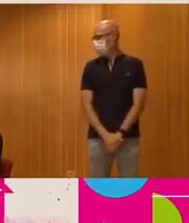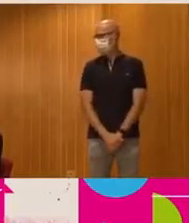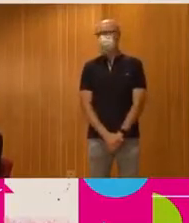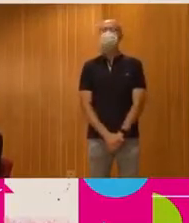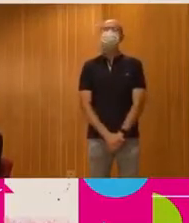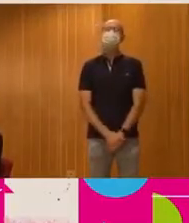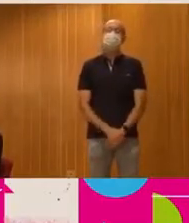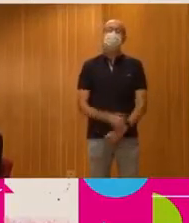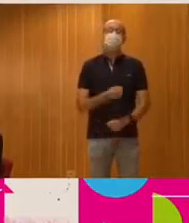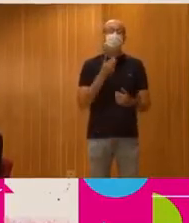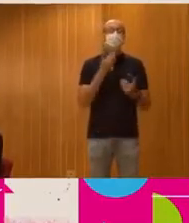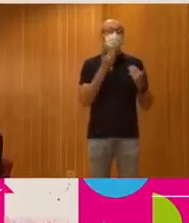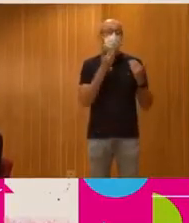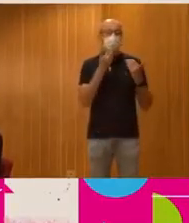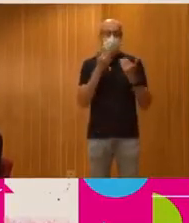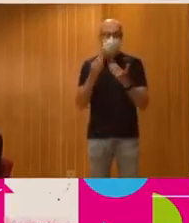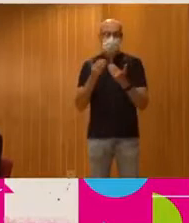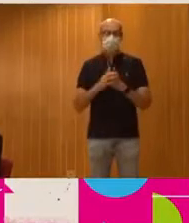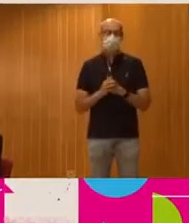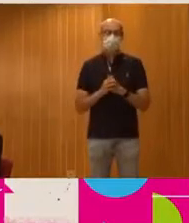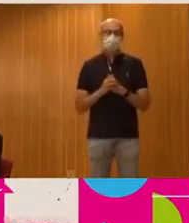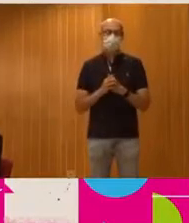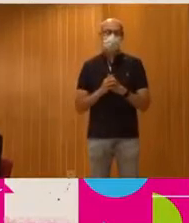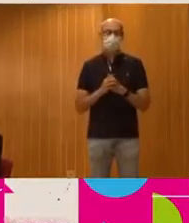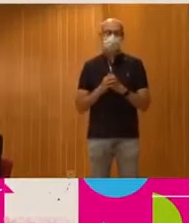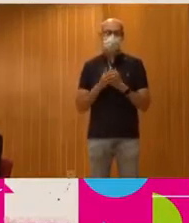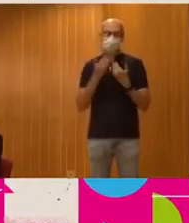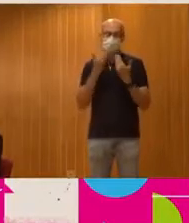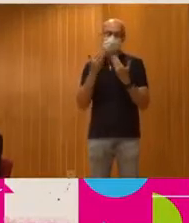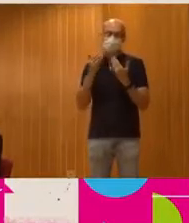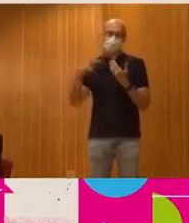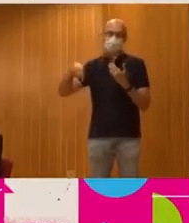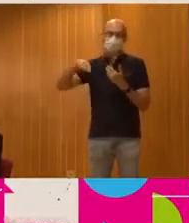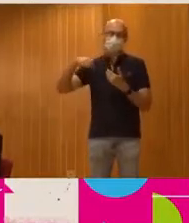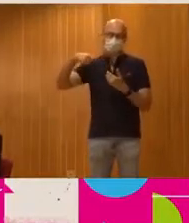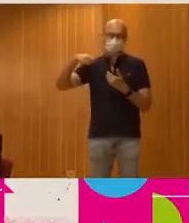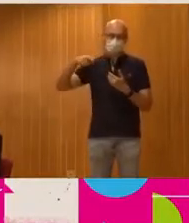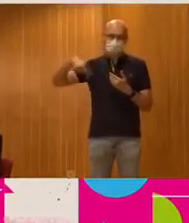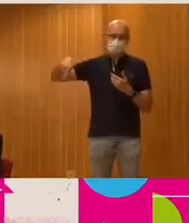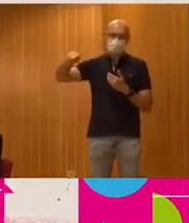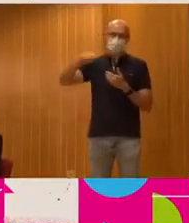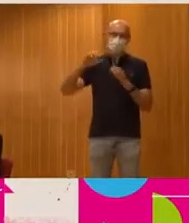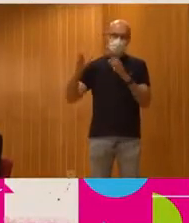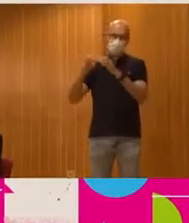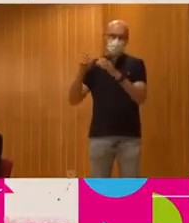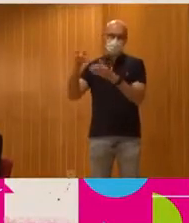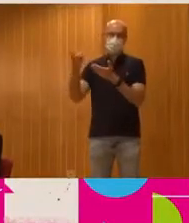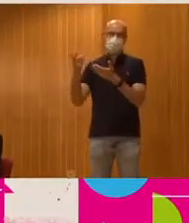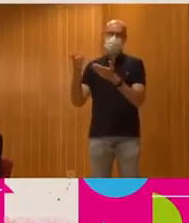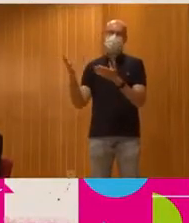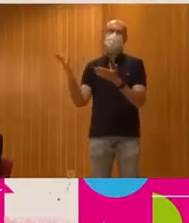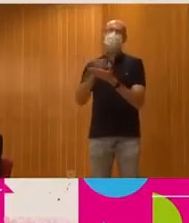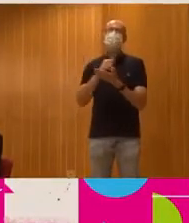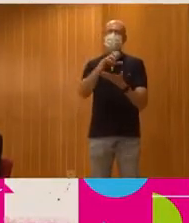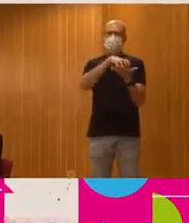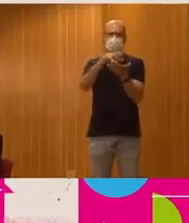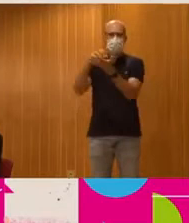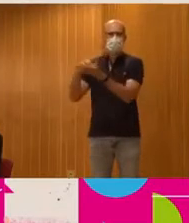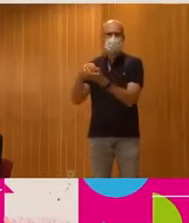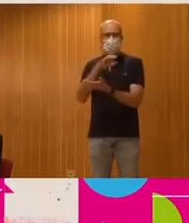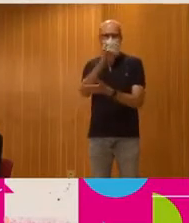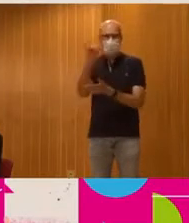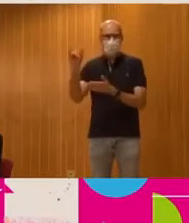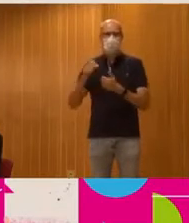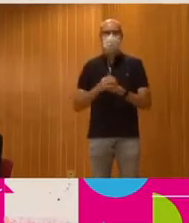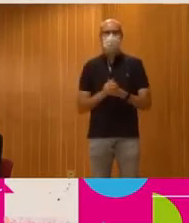Bueno, pues muchas gracias a la vicepresidencia, a la consejera, a todos los técnicos que están